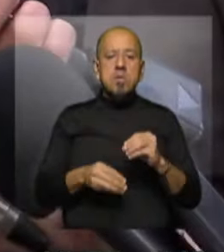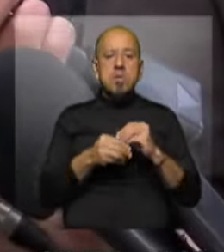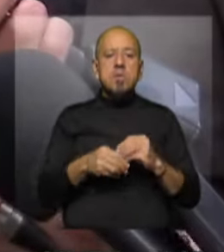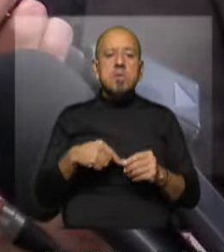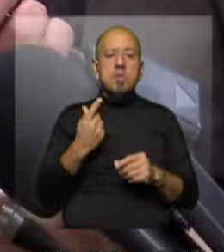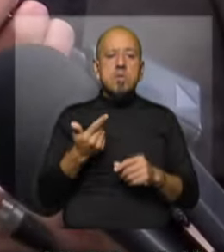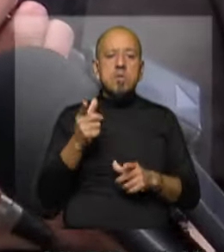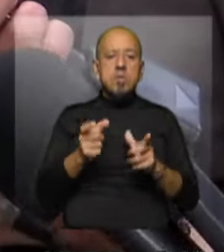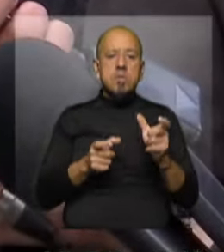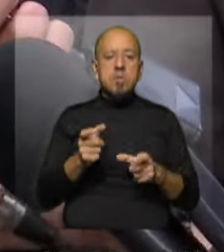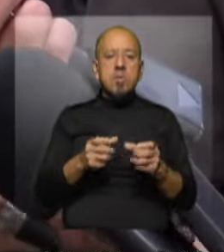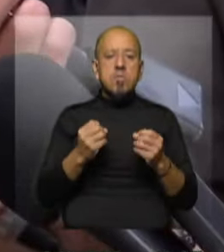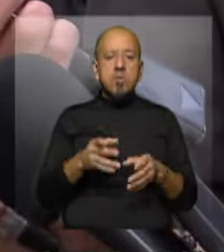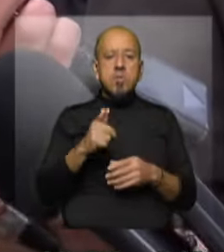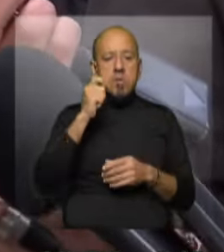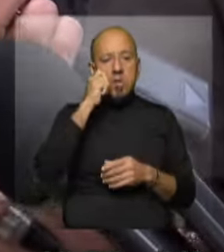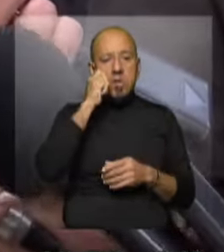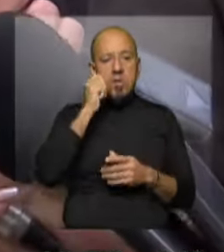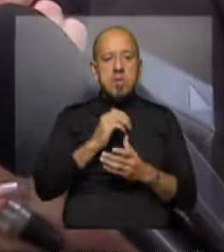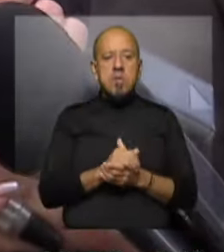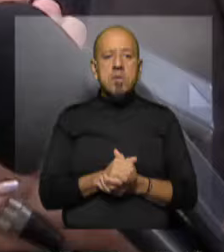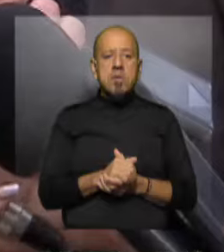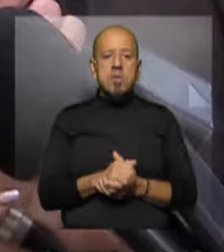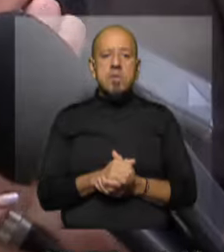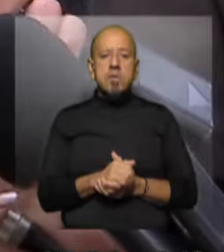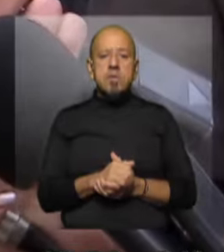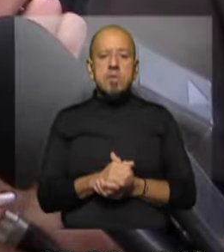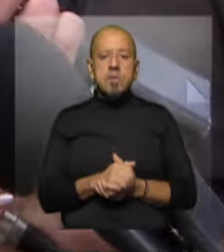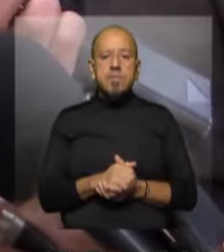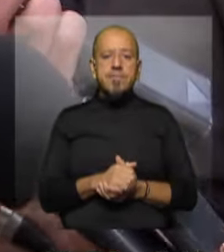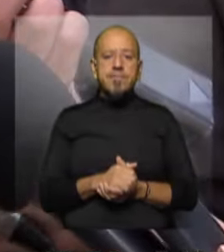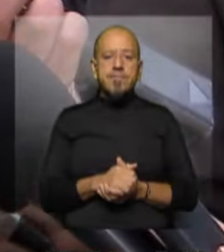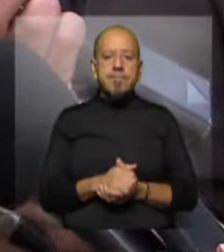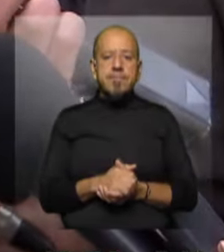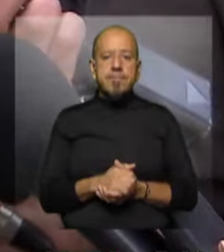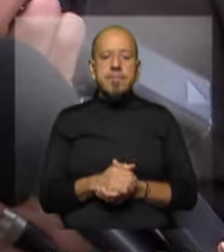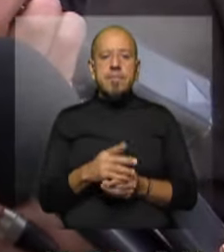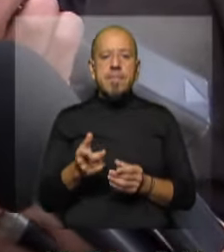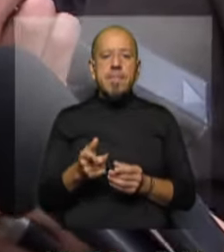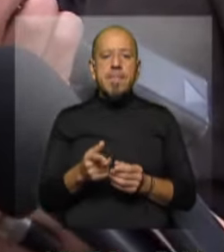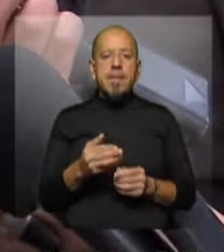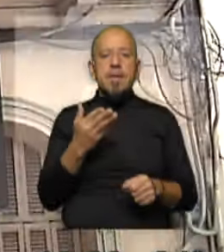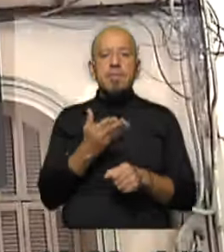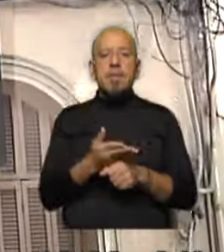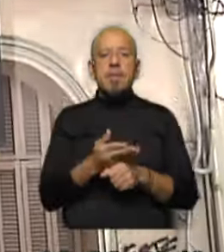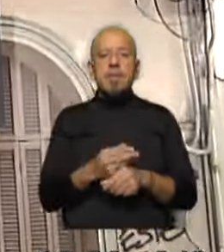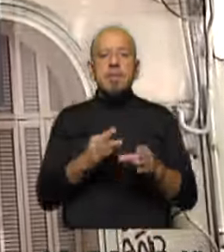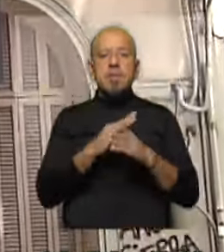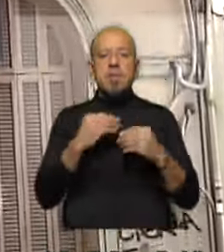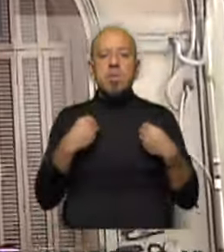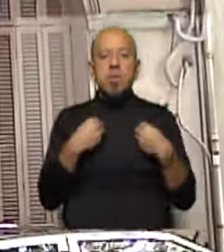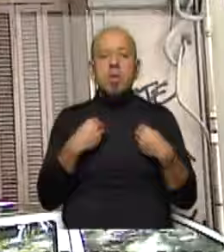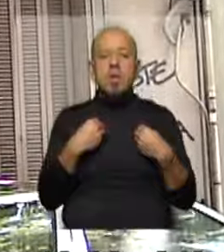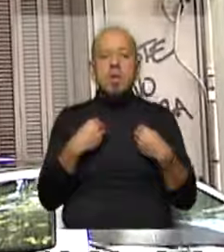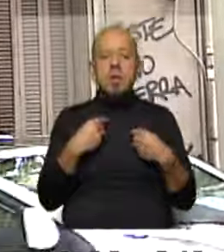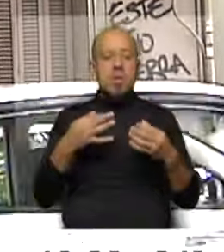que se hizo de la edad. Y otro de los puntos que hace referencia, al pedido de primaria completa, que es otra de las exigencias que tiene este